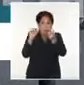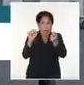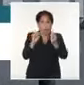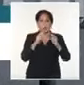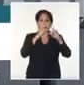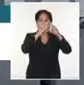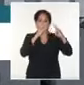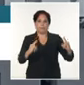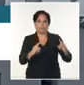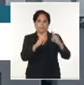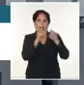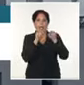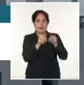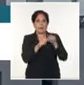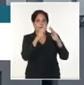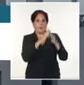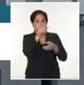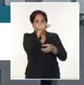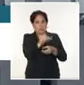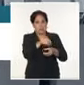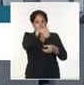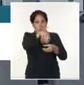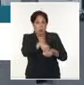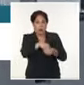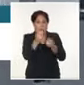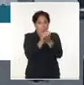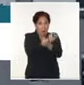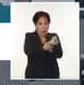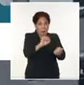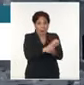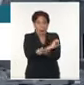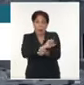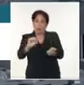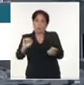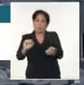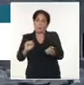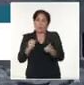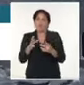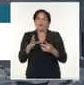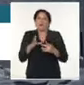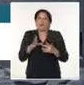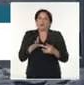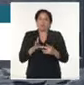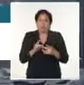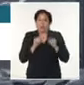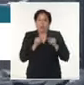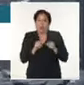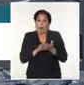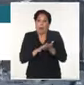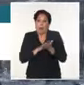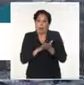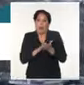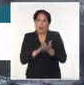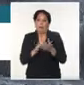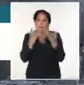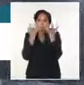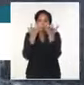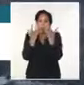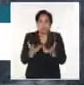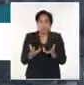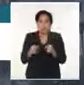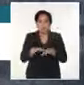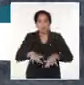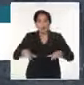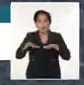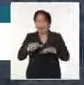civiles desplazados. Según estimaciones iniciales, decenas habrían perdido la vida a causa del bombardeo. El deterioro de las condiciones en el